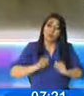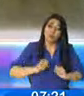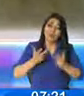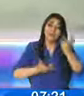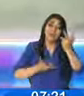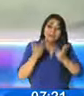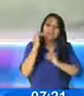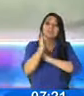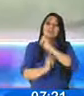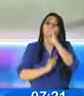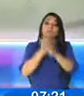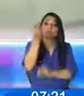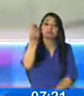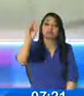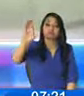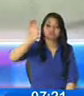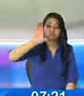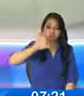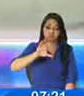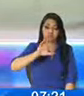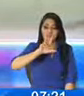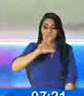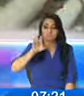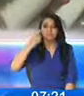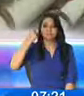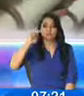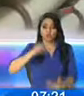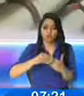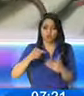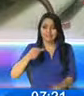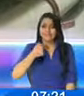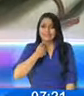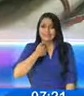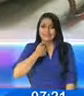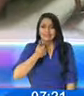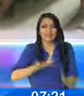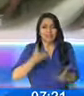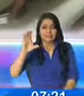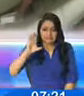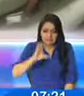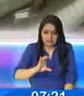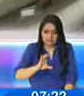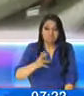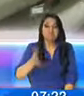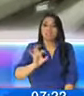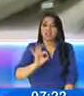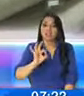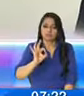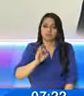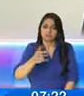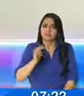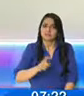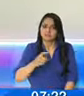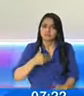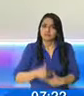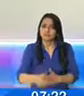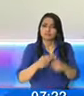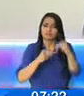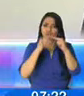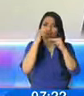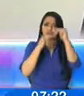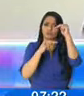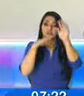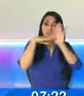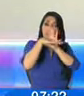internacional de cerca de 300 millones de dólares que aún se necesitan para ejecutar el proyecto de movilidad la brecha que generó el banco de